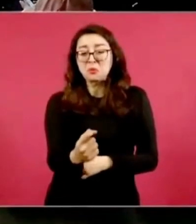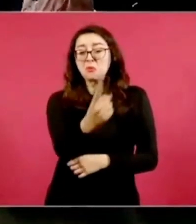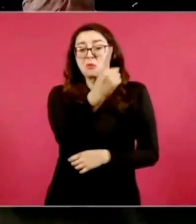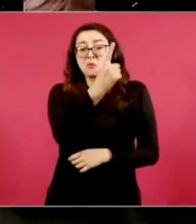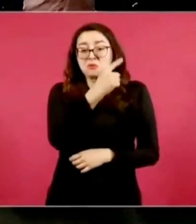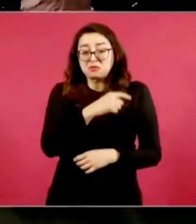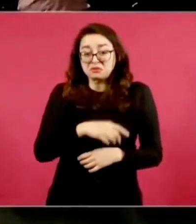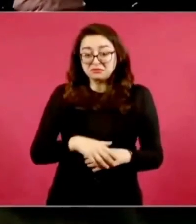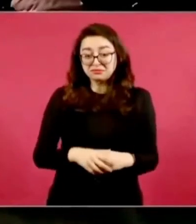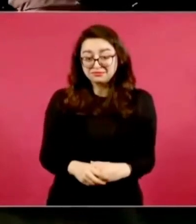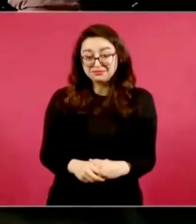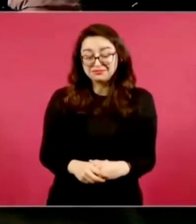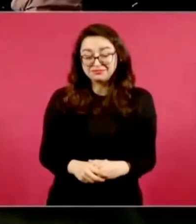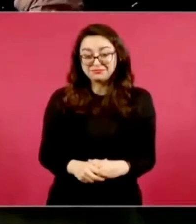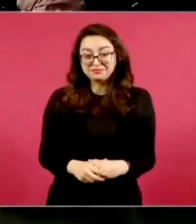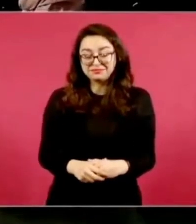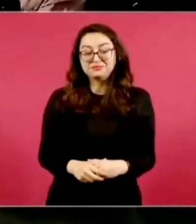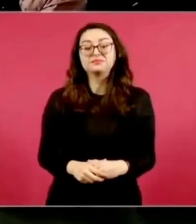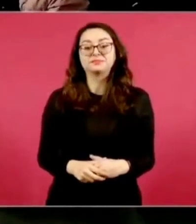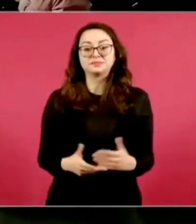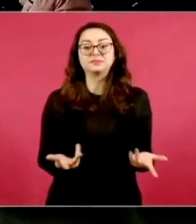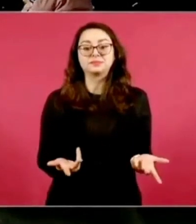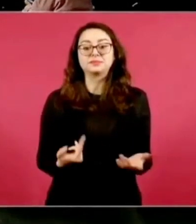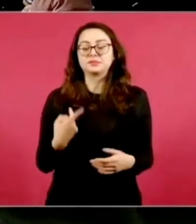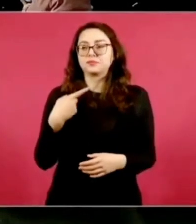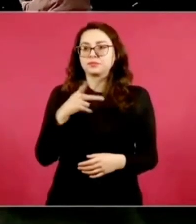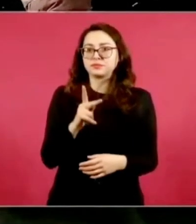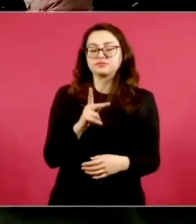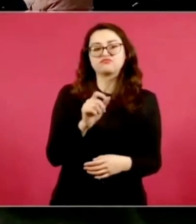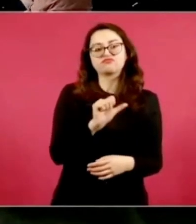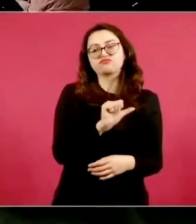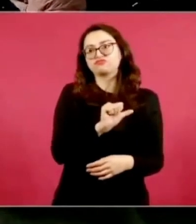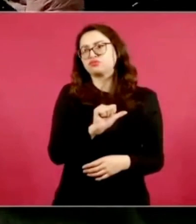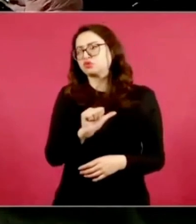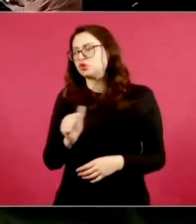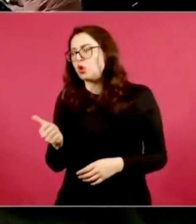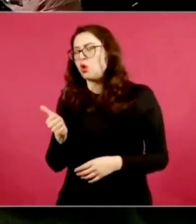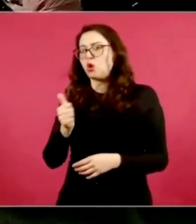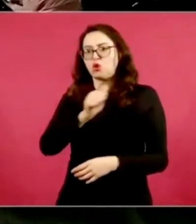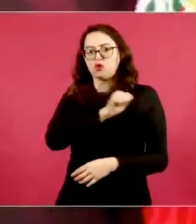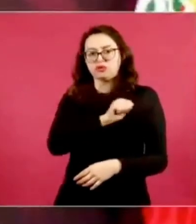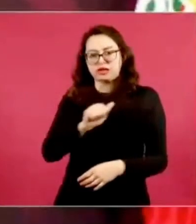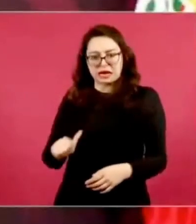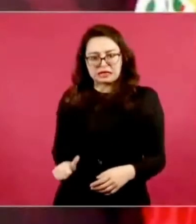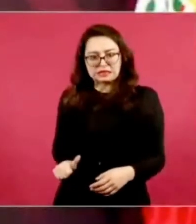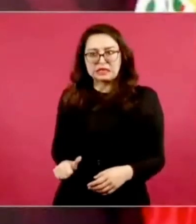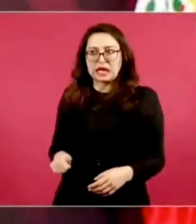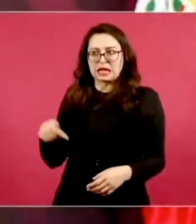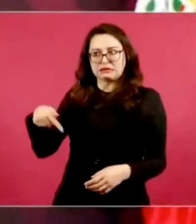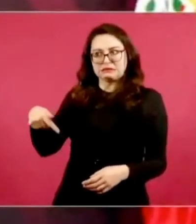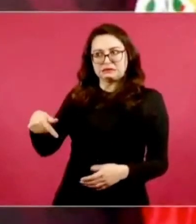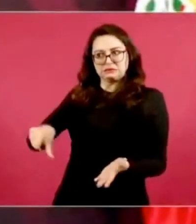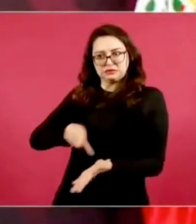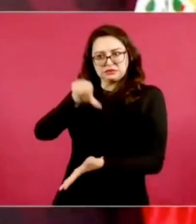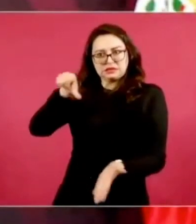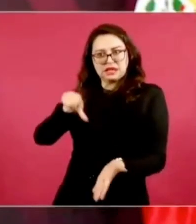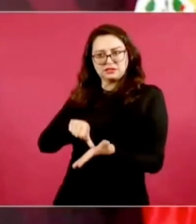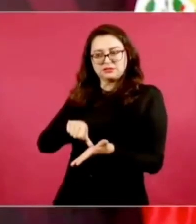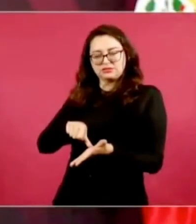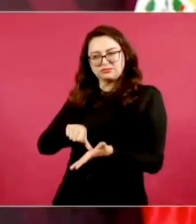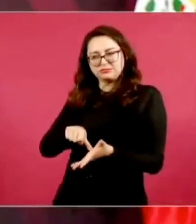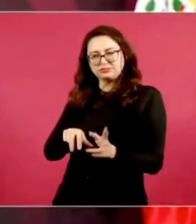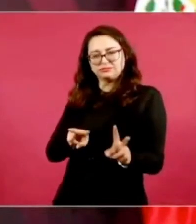Sin embargo, en donde ya había más desintegración de las familias, en el centro de la ciudad y demás, otras